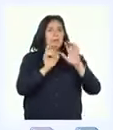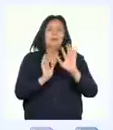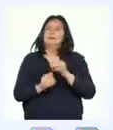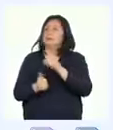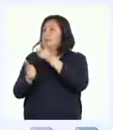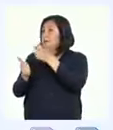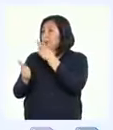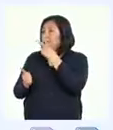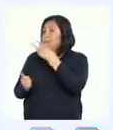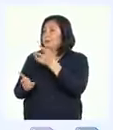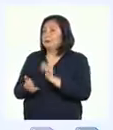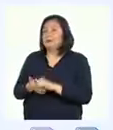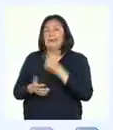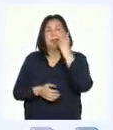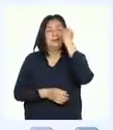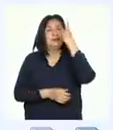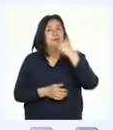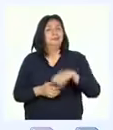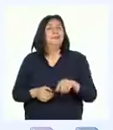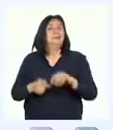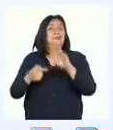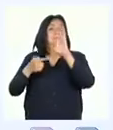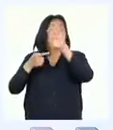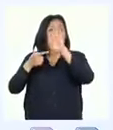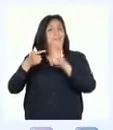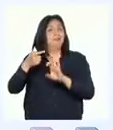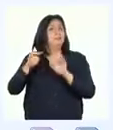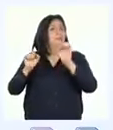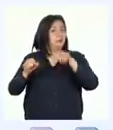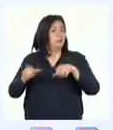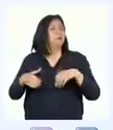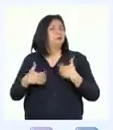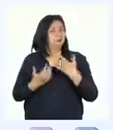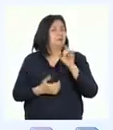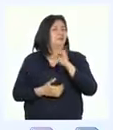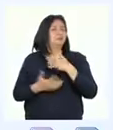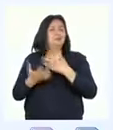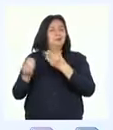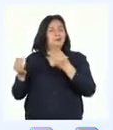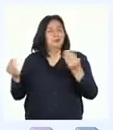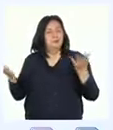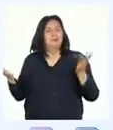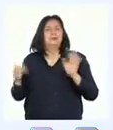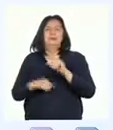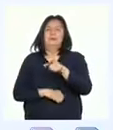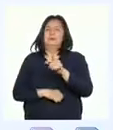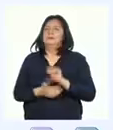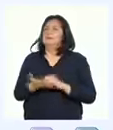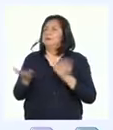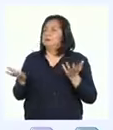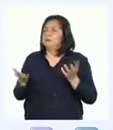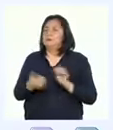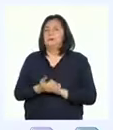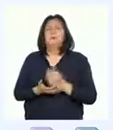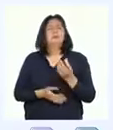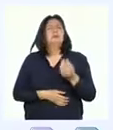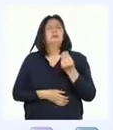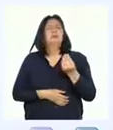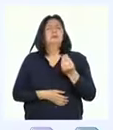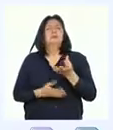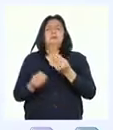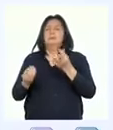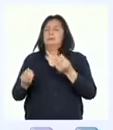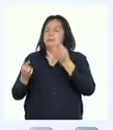ves, Patty? Entender las fracciones es útil en muchas situaciones, sobre todo porque